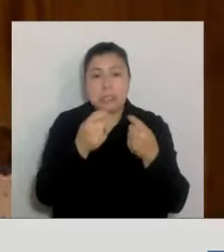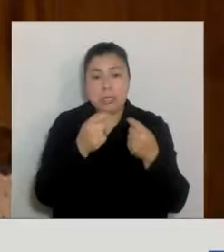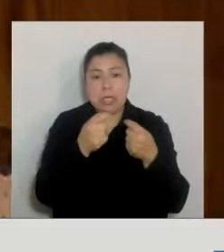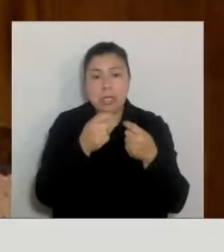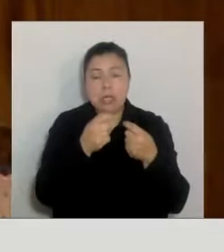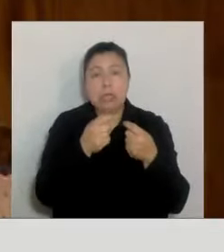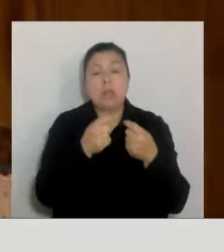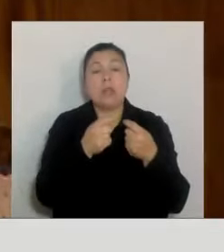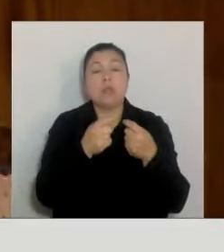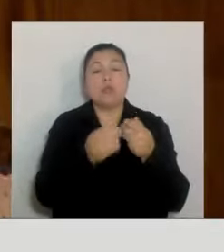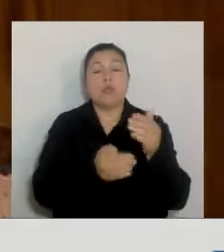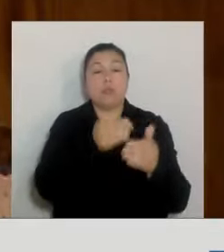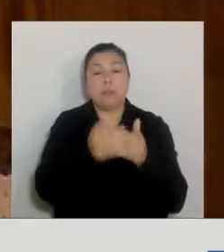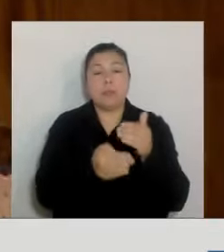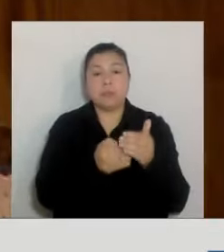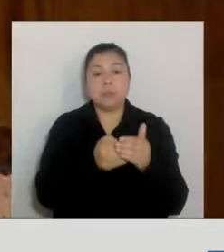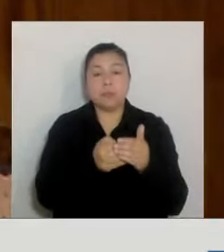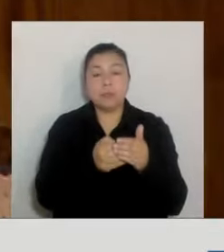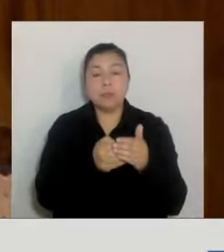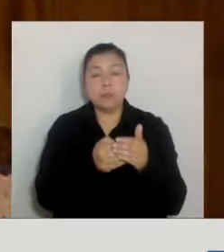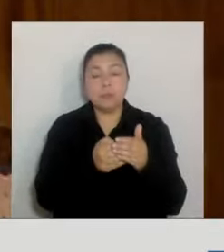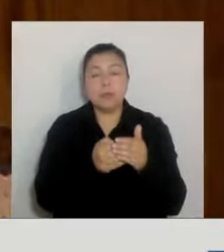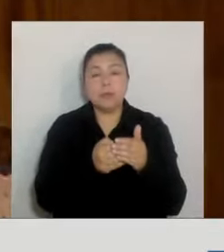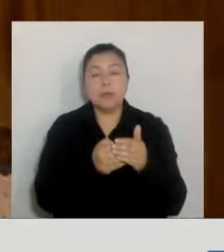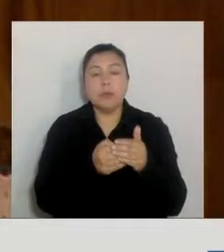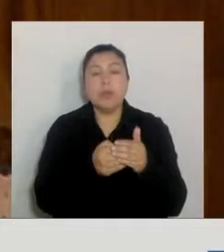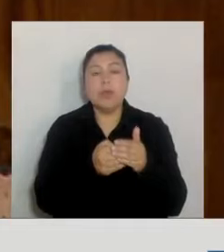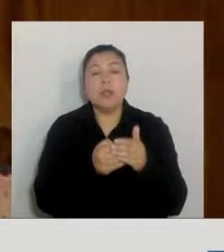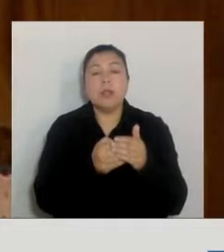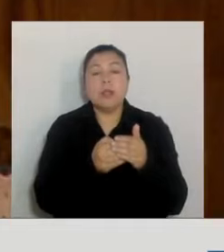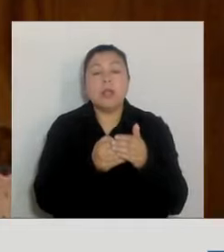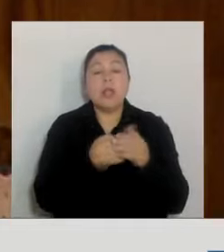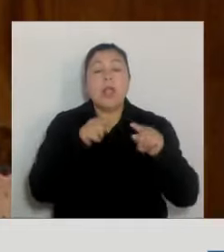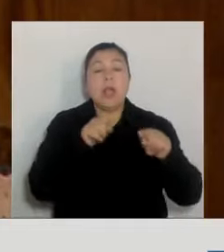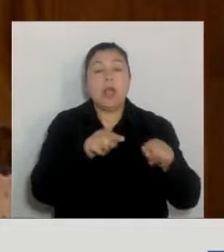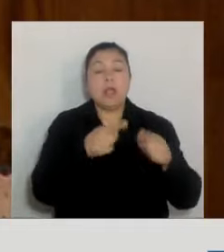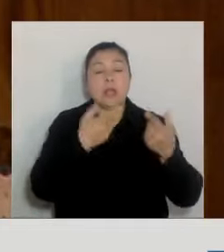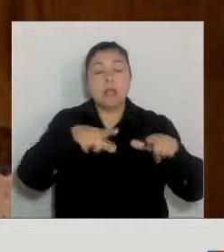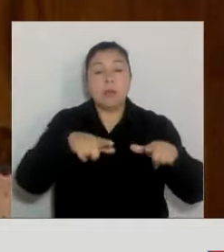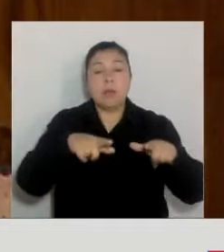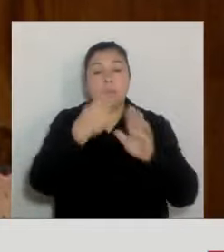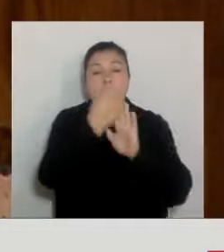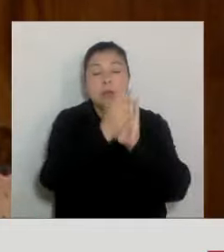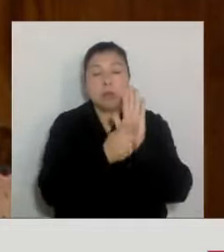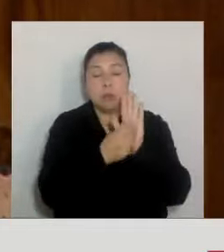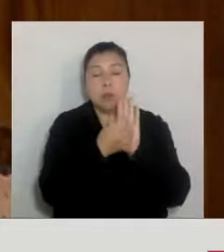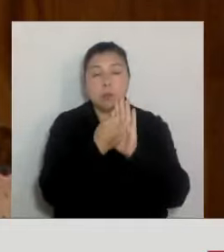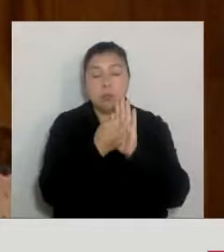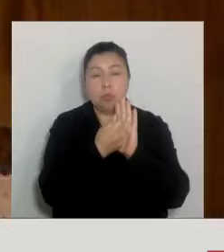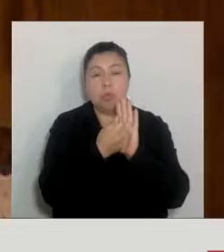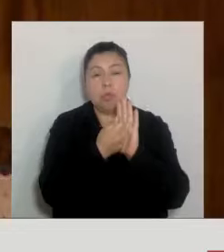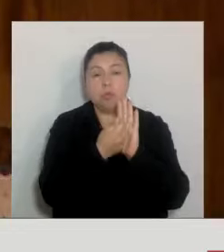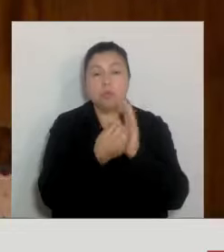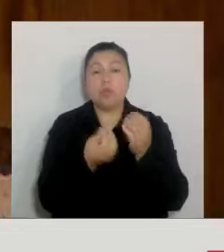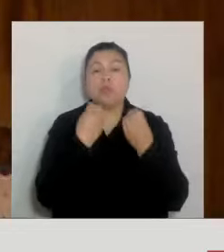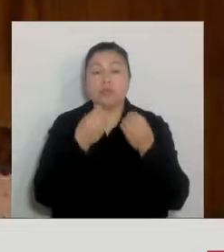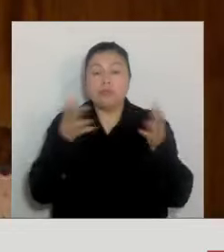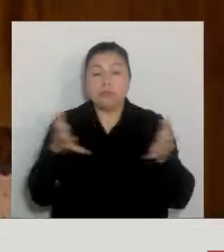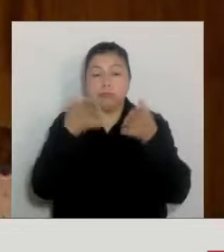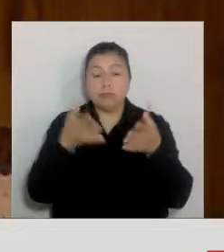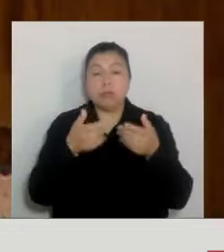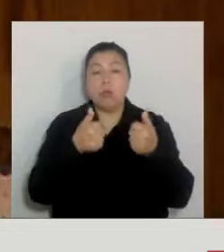las funciones análogas actualmente radicadas en la dirección de presupuesto la promoción de buenas prácticas regulatorias la